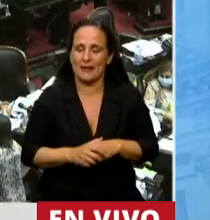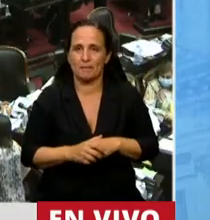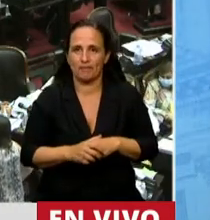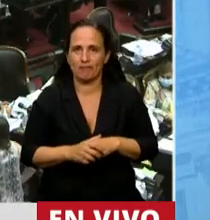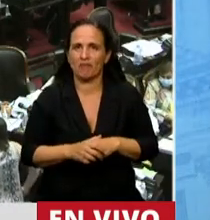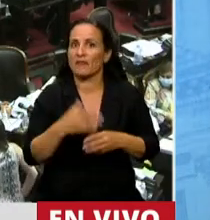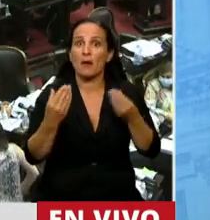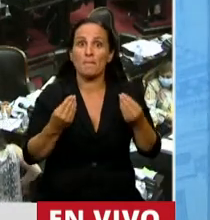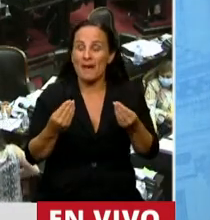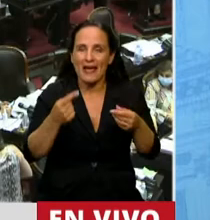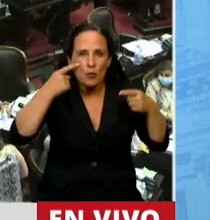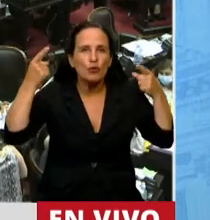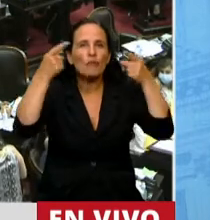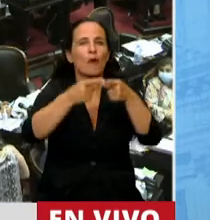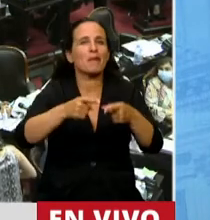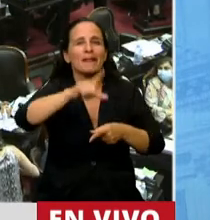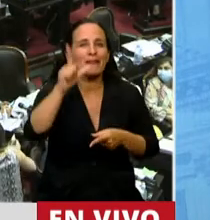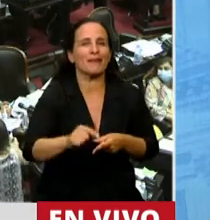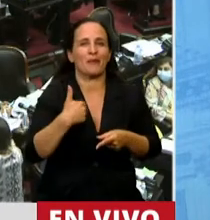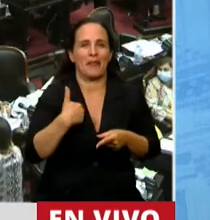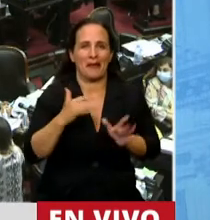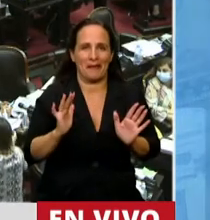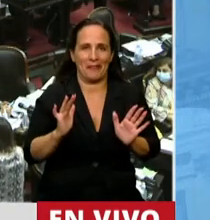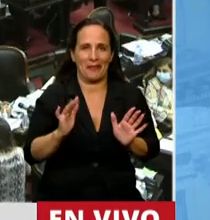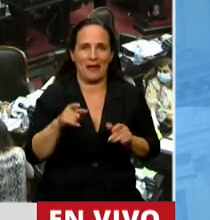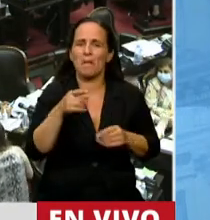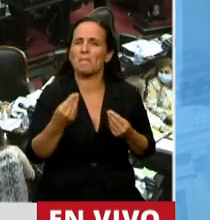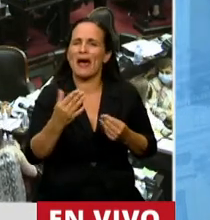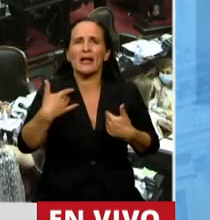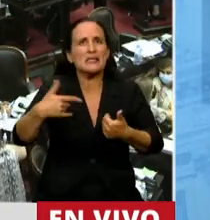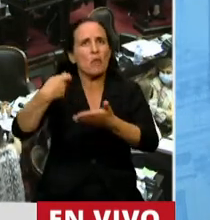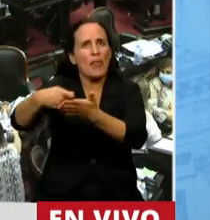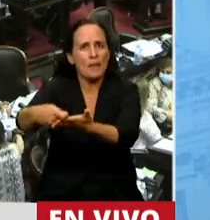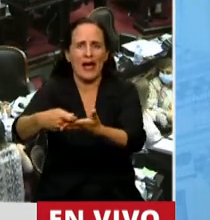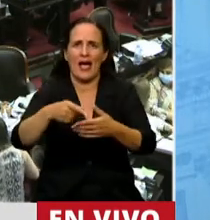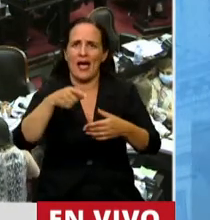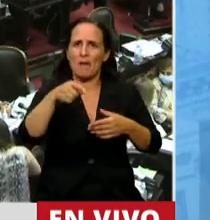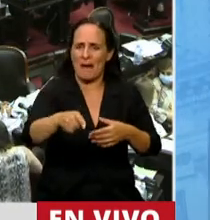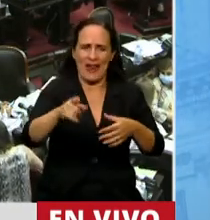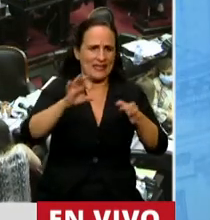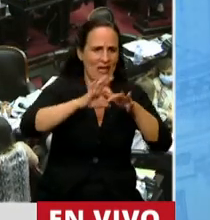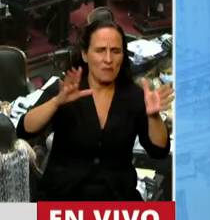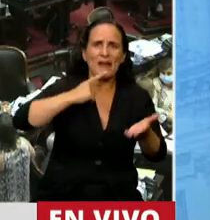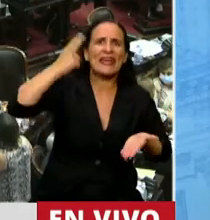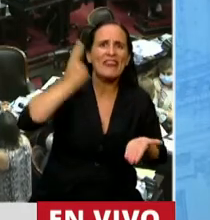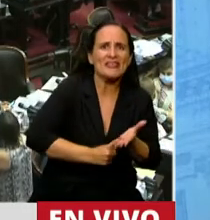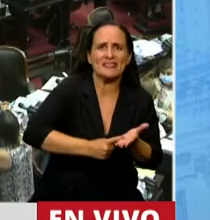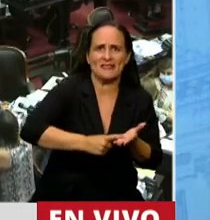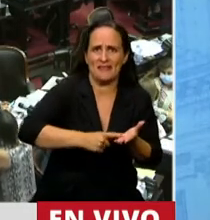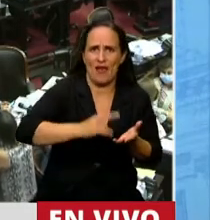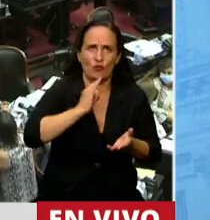del país sostenible y soberano eso a favor de un modelo que esté en